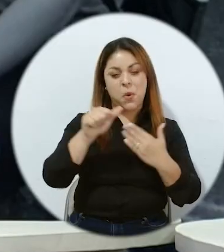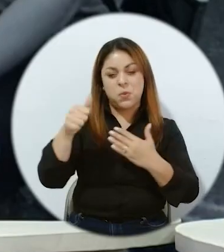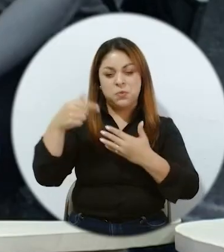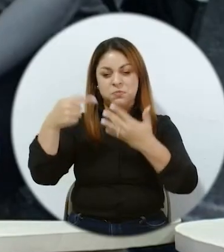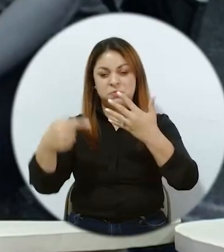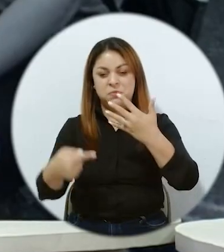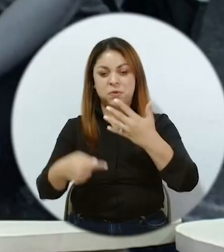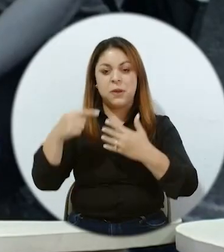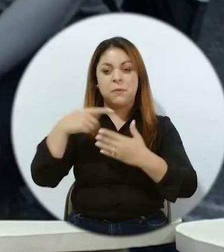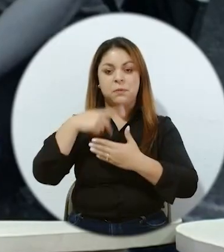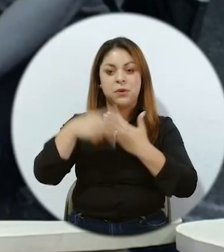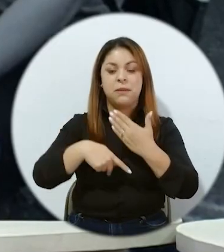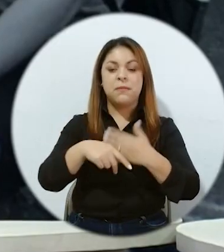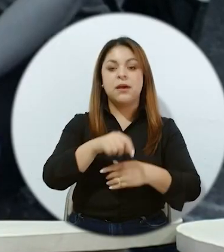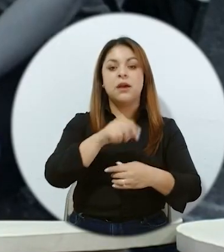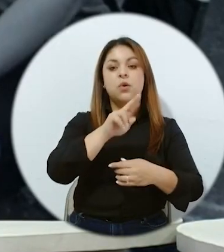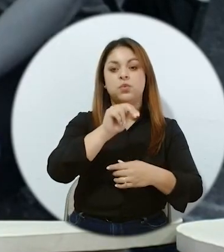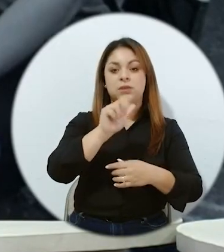en